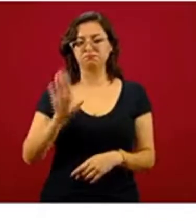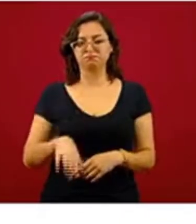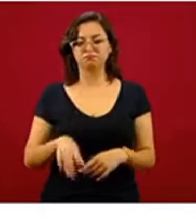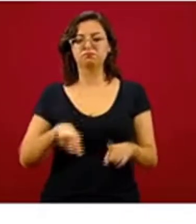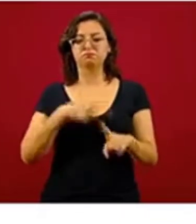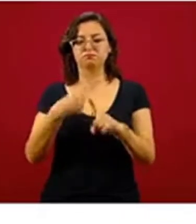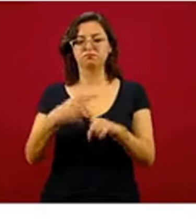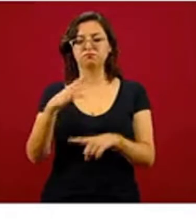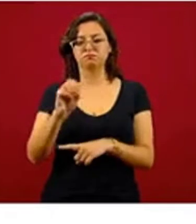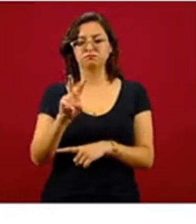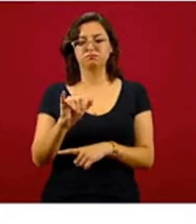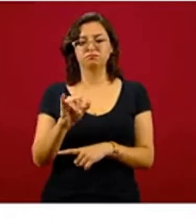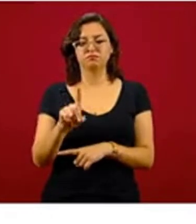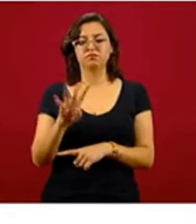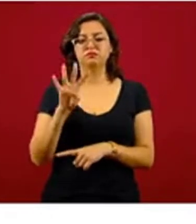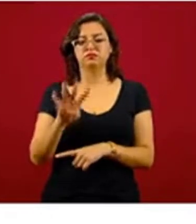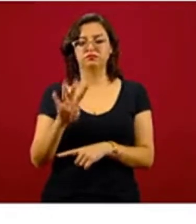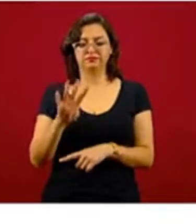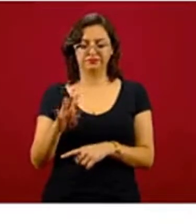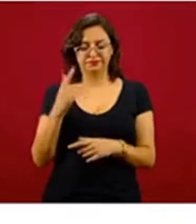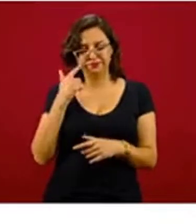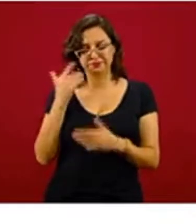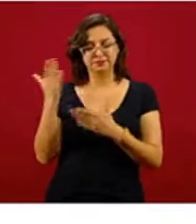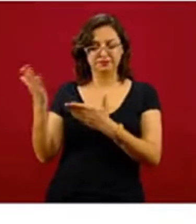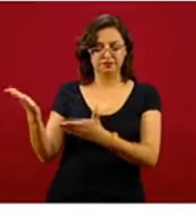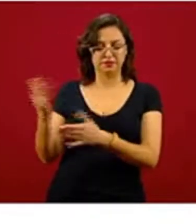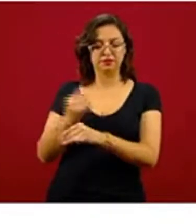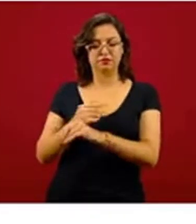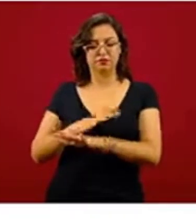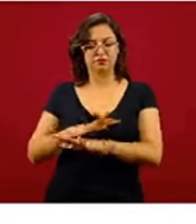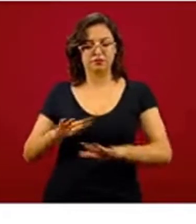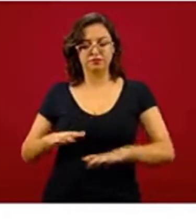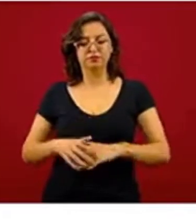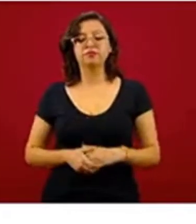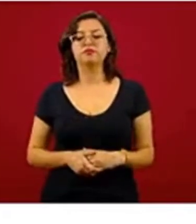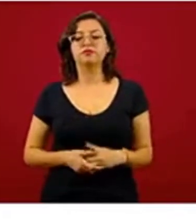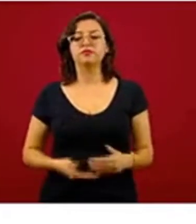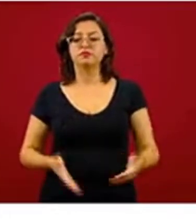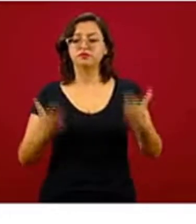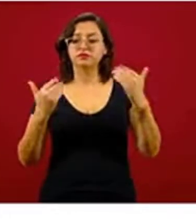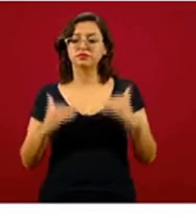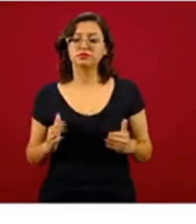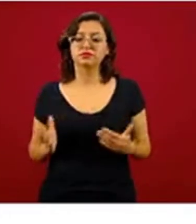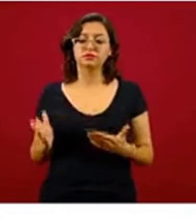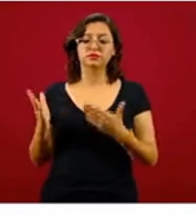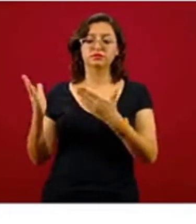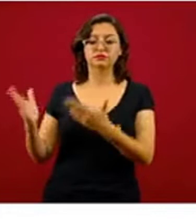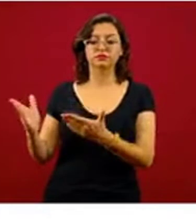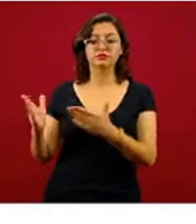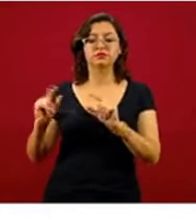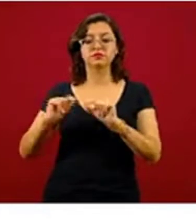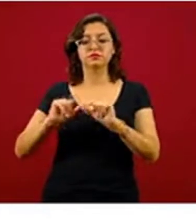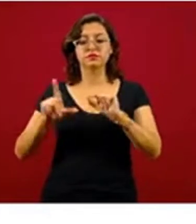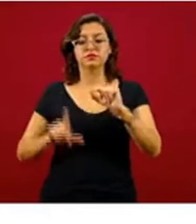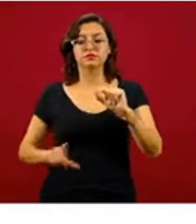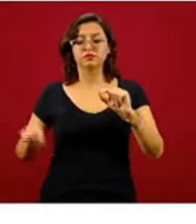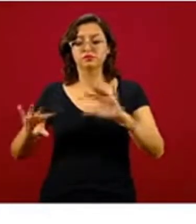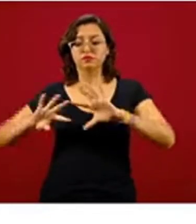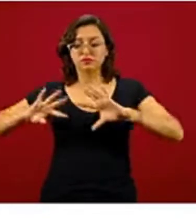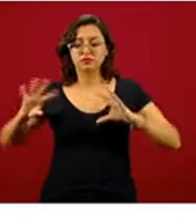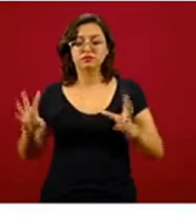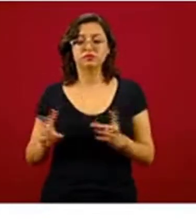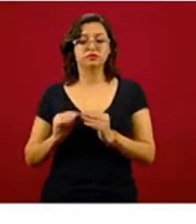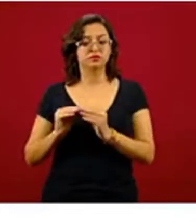COVID-19 hasta el momento. Veamos la siguiente diapositiva, en donde vamos a ver esta carga acumulada distribuida en las